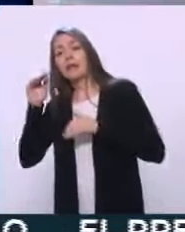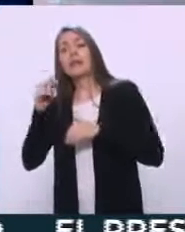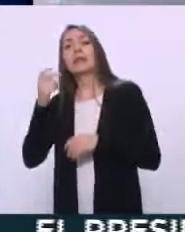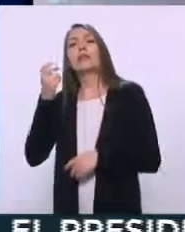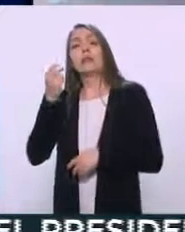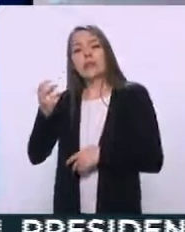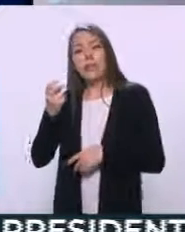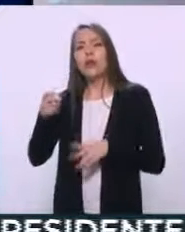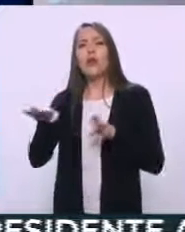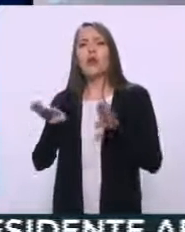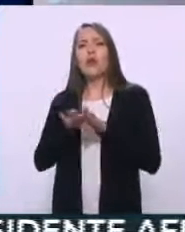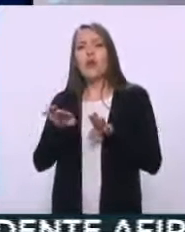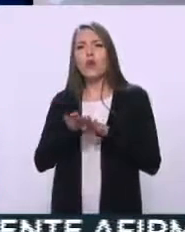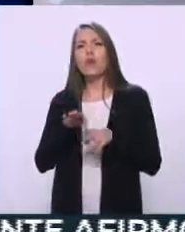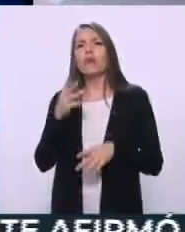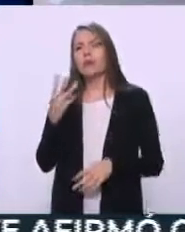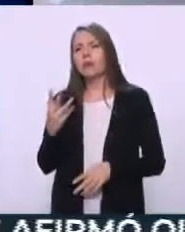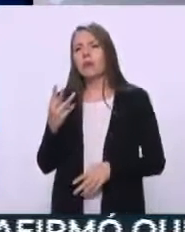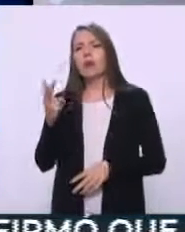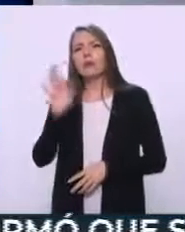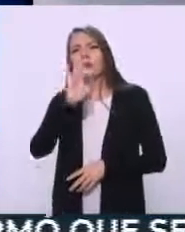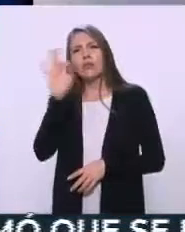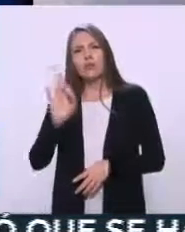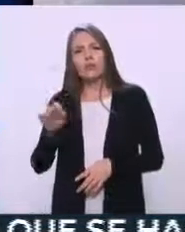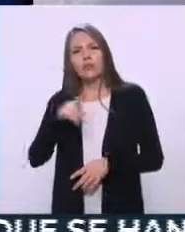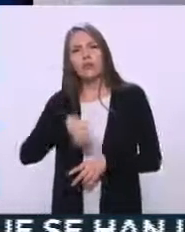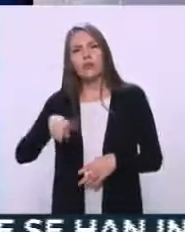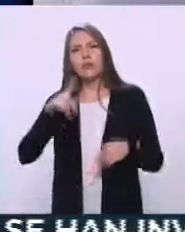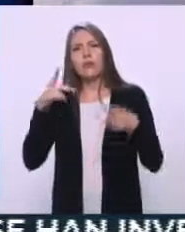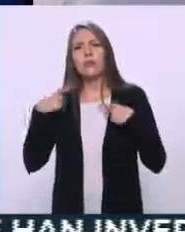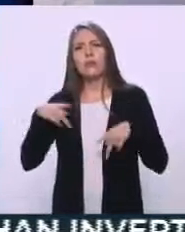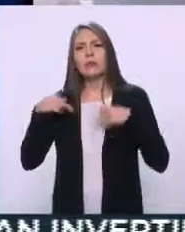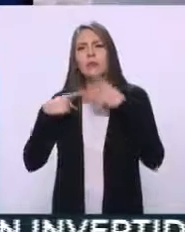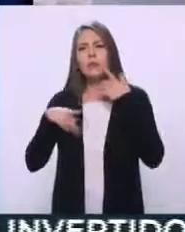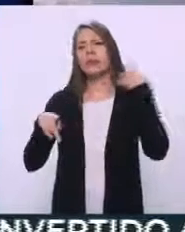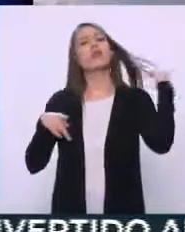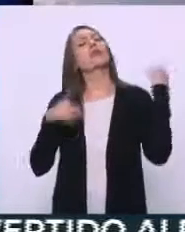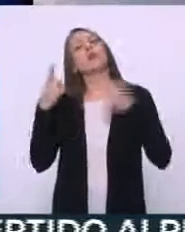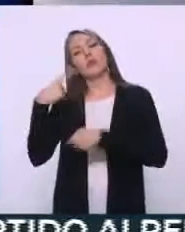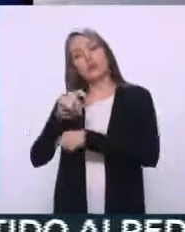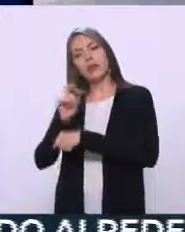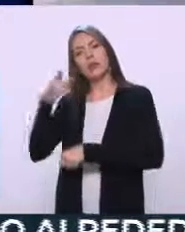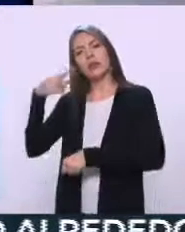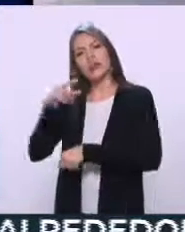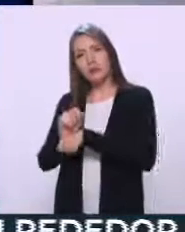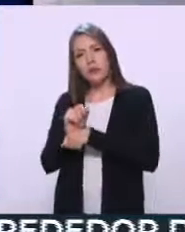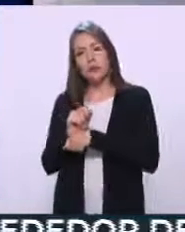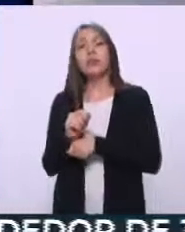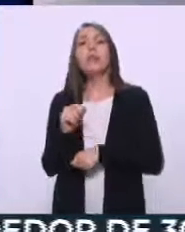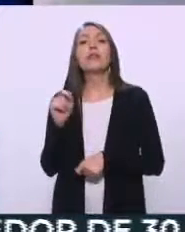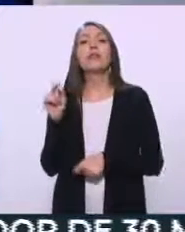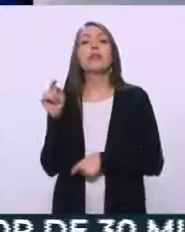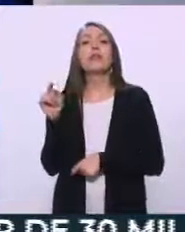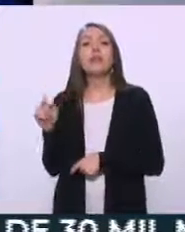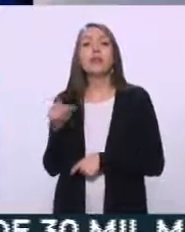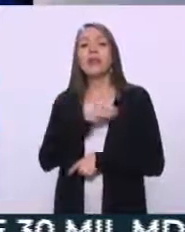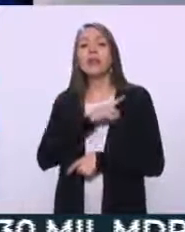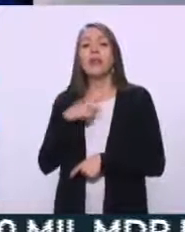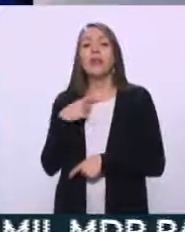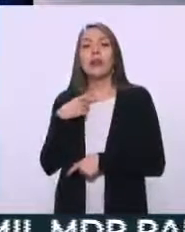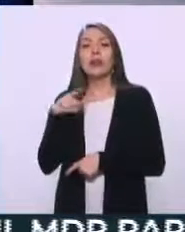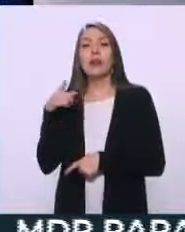Es un porcentaje de sus empleados, es el 3% de sus empleados de su planta laboral de manera semanal. Muy importante. Esto lo tienen que reportar